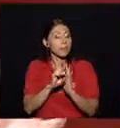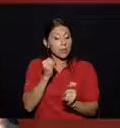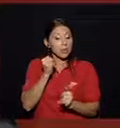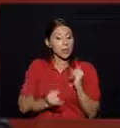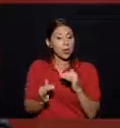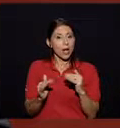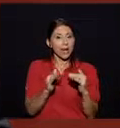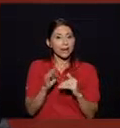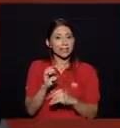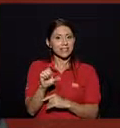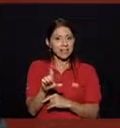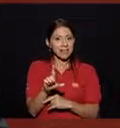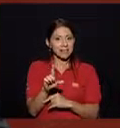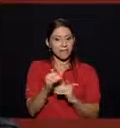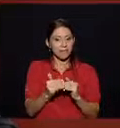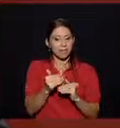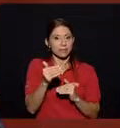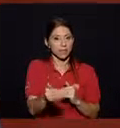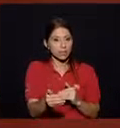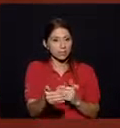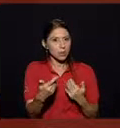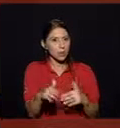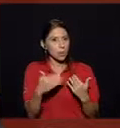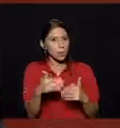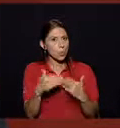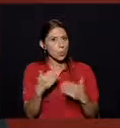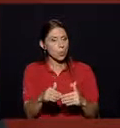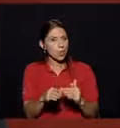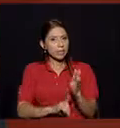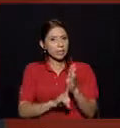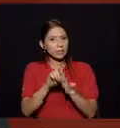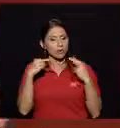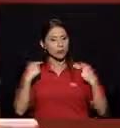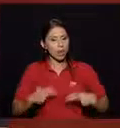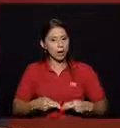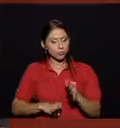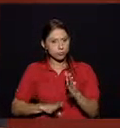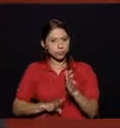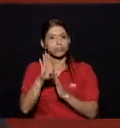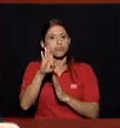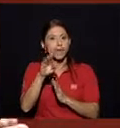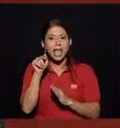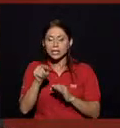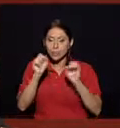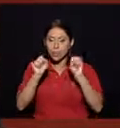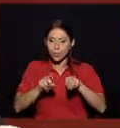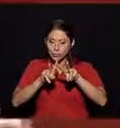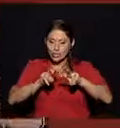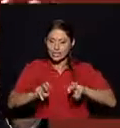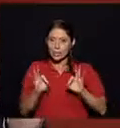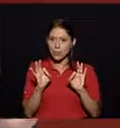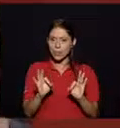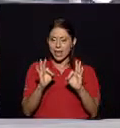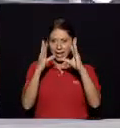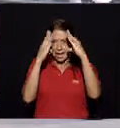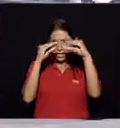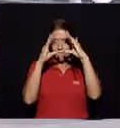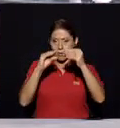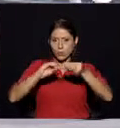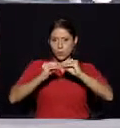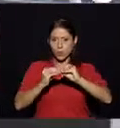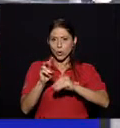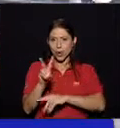por ejemplo, durante 30 años, el salto en desarrollo humano que el país da es muy significativo. Eso lo pudimos analizar muy bien en el informe 20, que hizo una